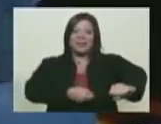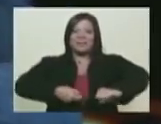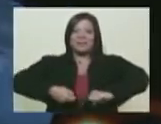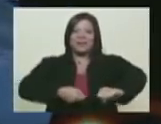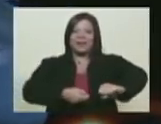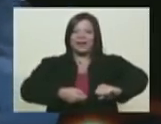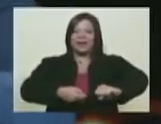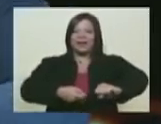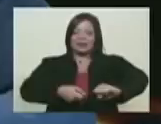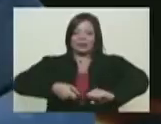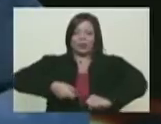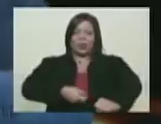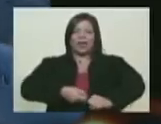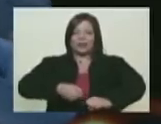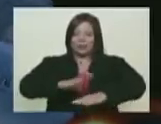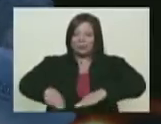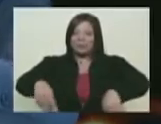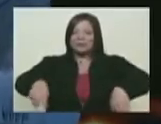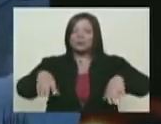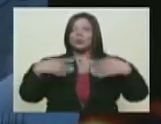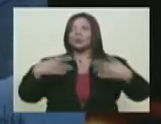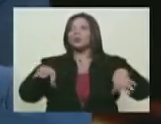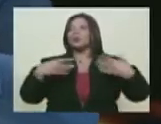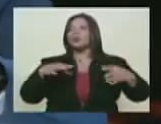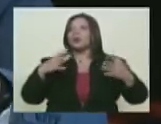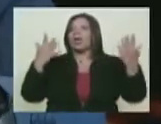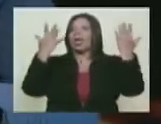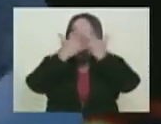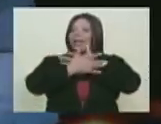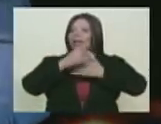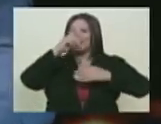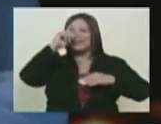los mexicanos, franela es coleto. No te quiero decir para los argentinos.